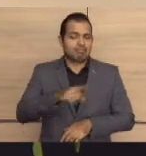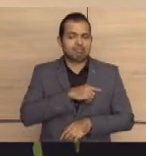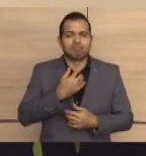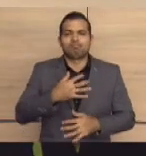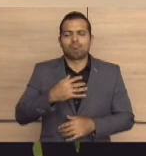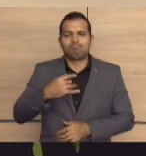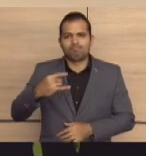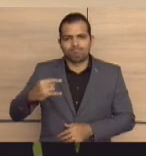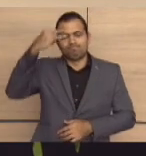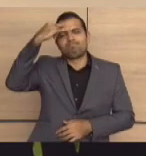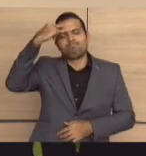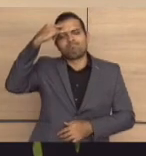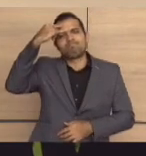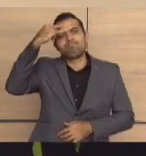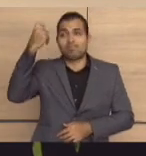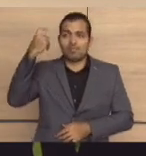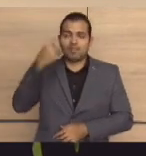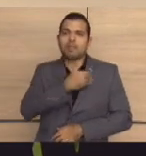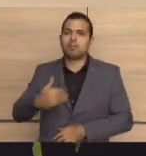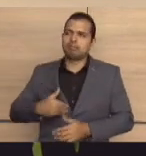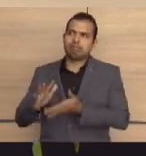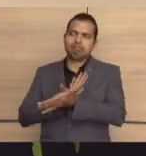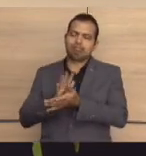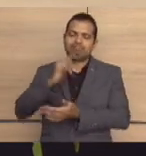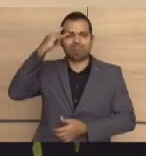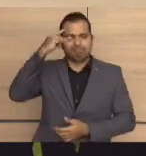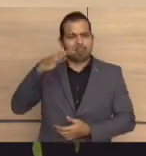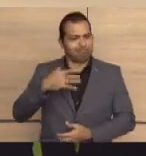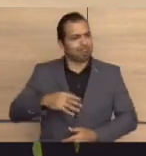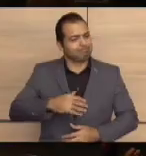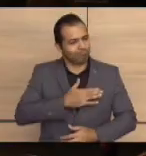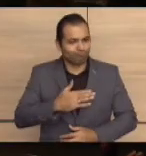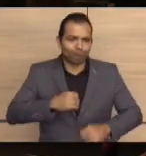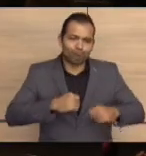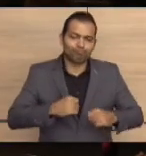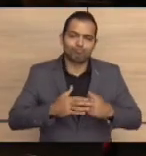fue también el mensaje de ayer del señor presidente. Mil gracias a todos por el ejemplo.